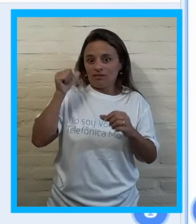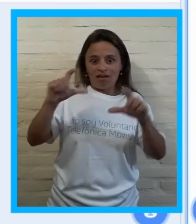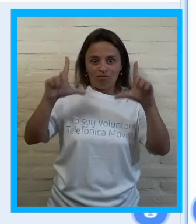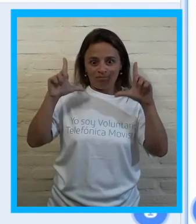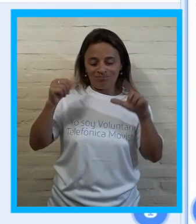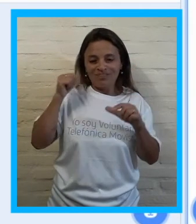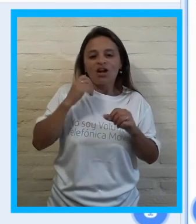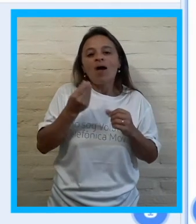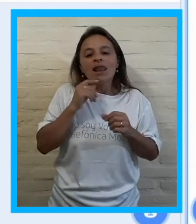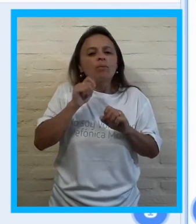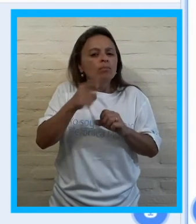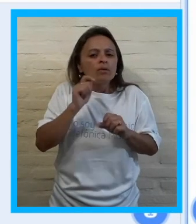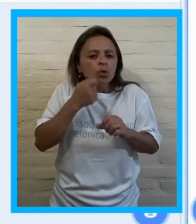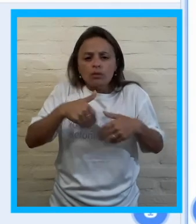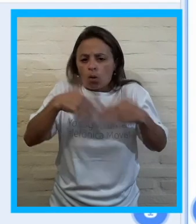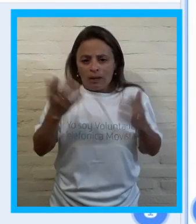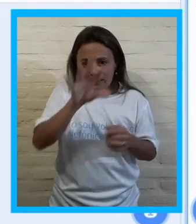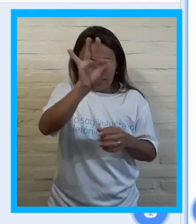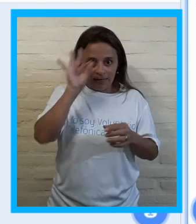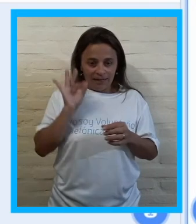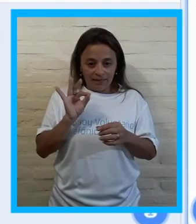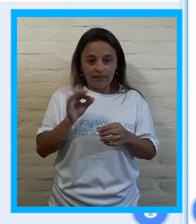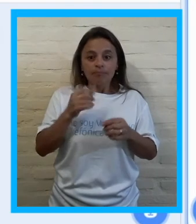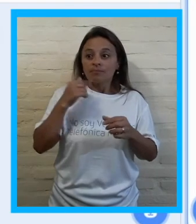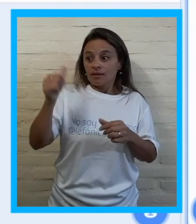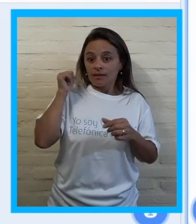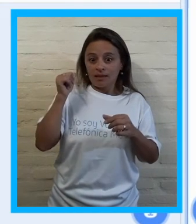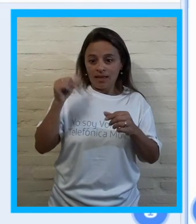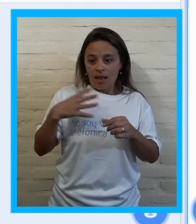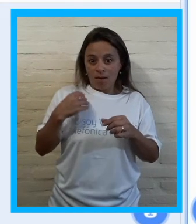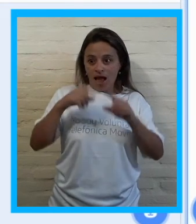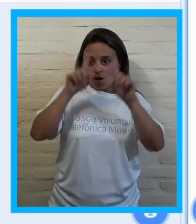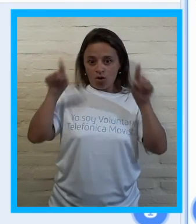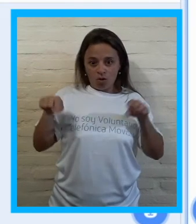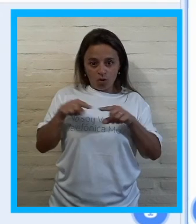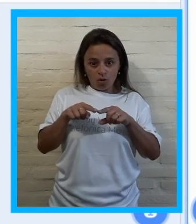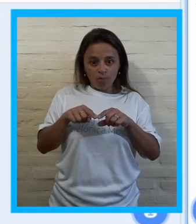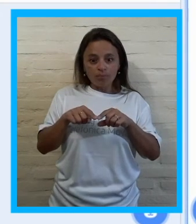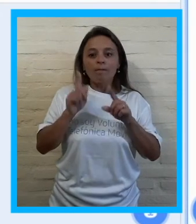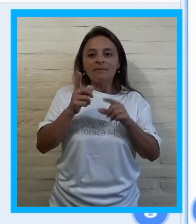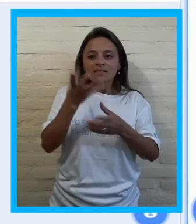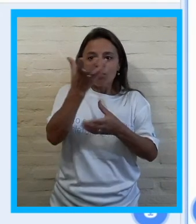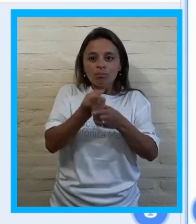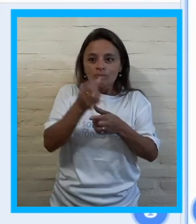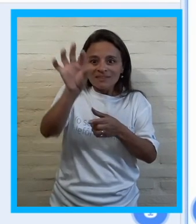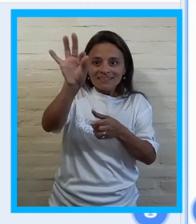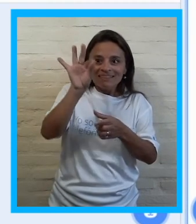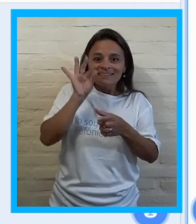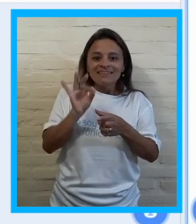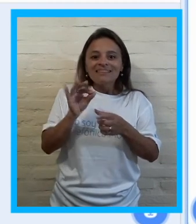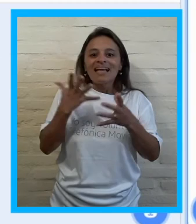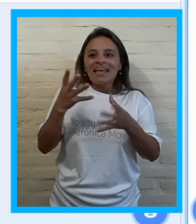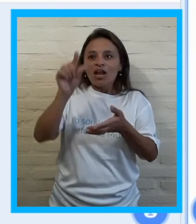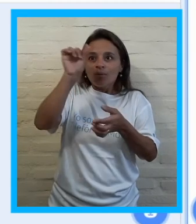útil después, pero ya les digo, pueden seleccionar cualquier otro. Elimino el fondo blanco, duplico el fondo Blue Sky y le voy a